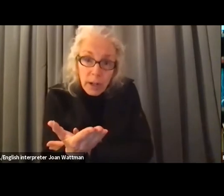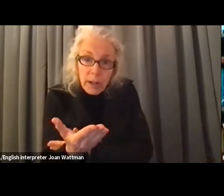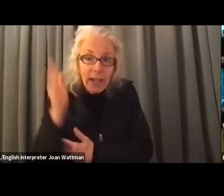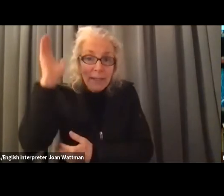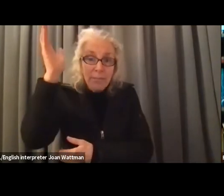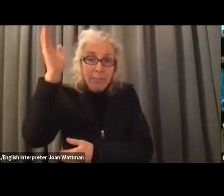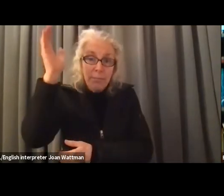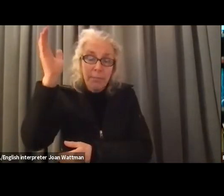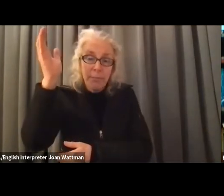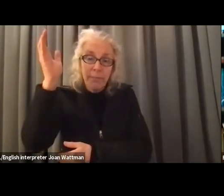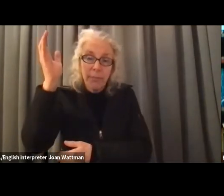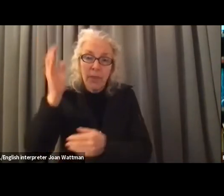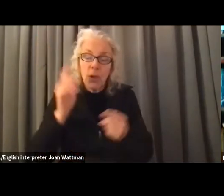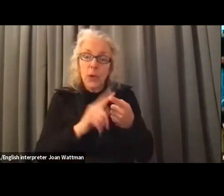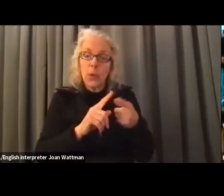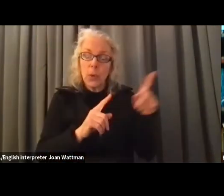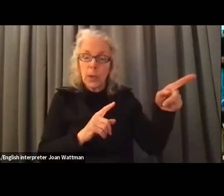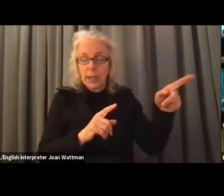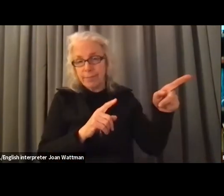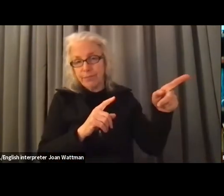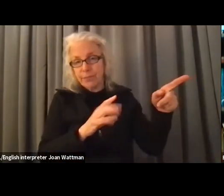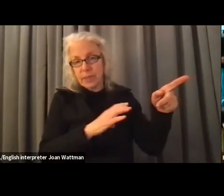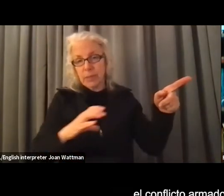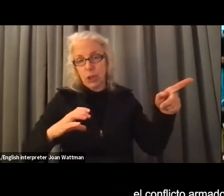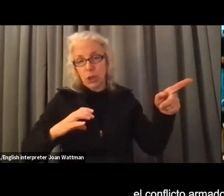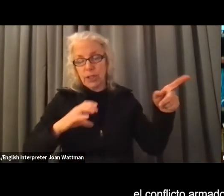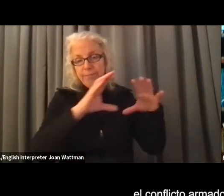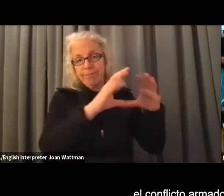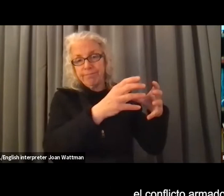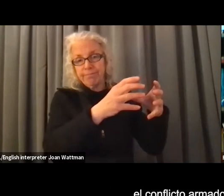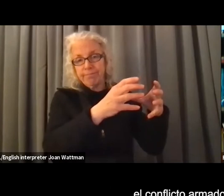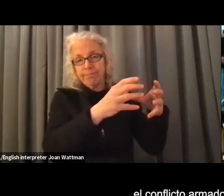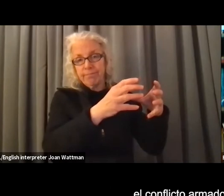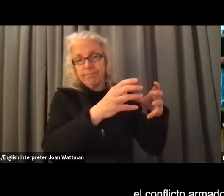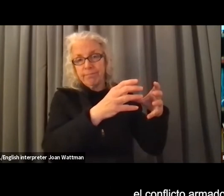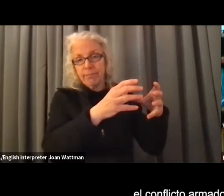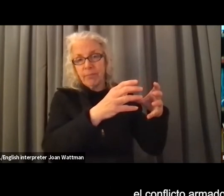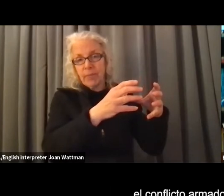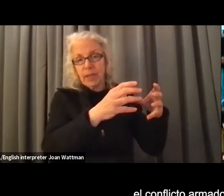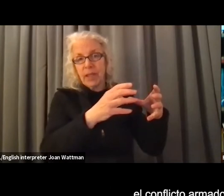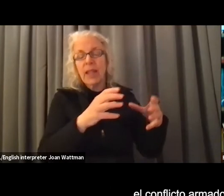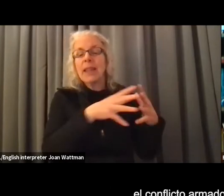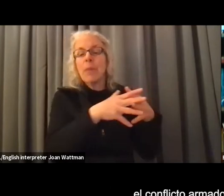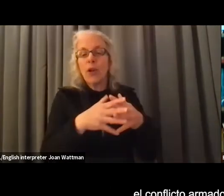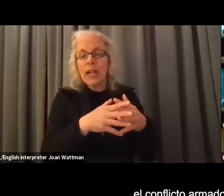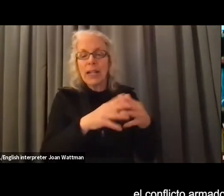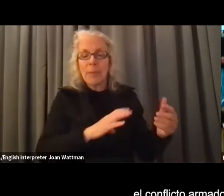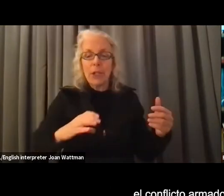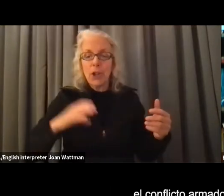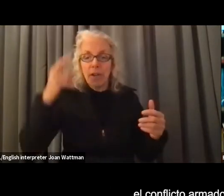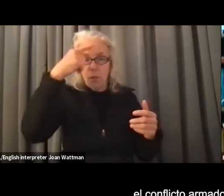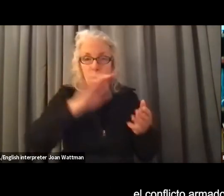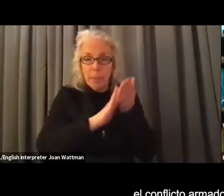porque creo que la esclavitud no ha pasado y ahora mismo el conflicto armado está sometiendo a nuestro pueblo a vivir